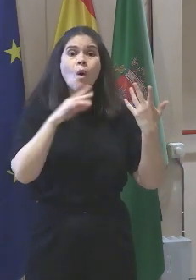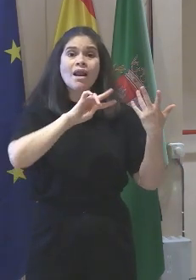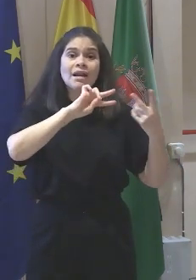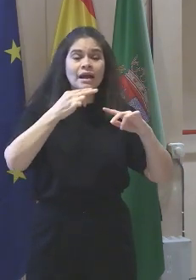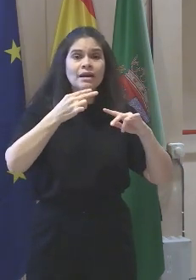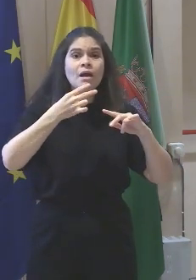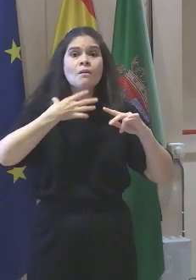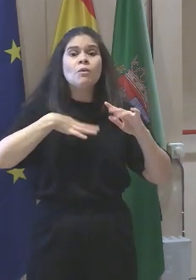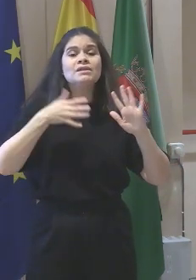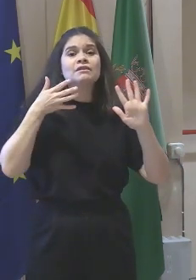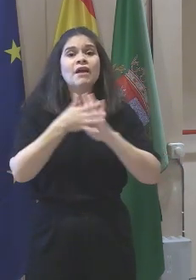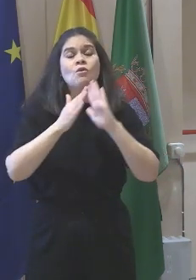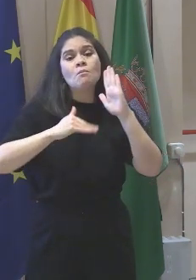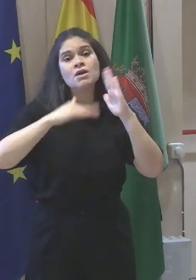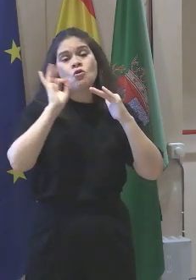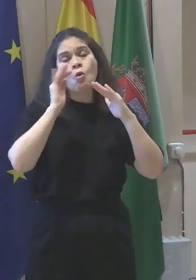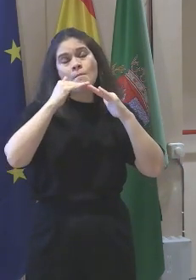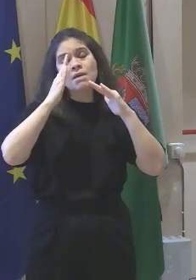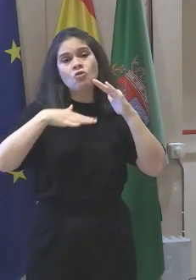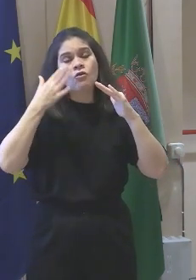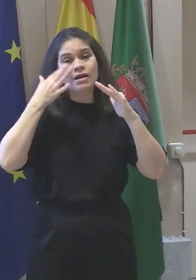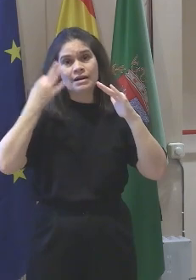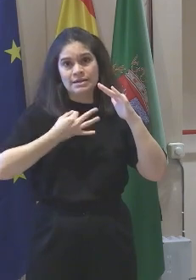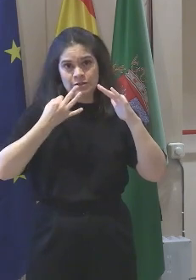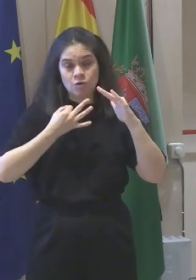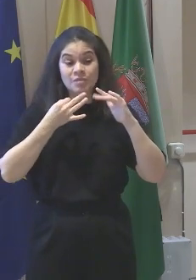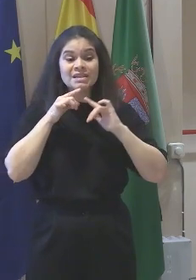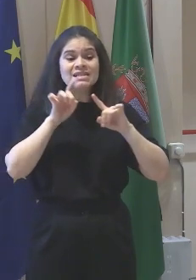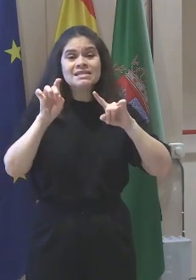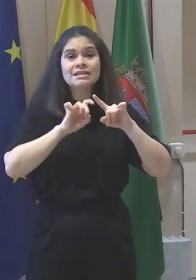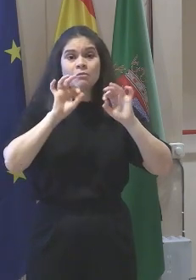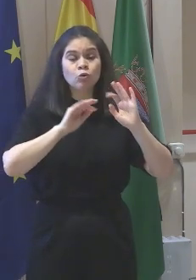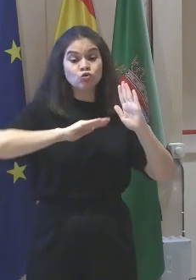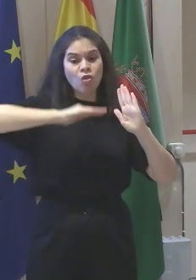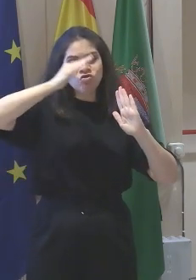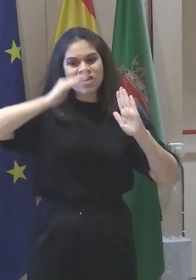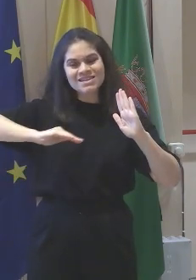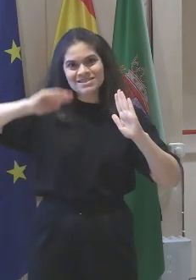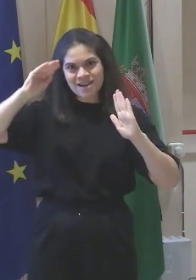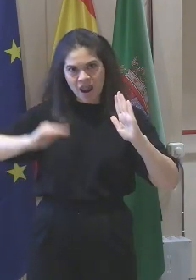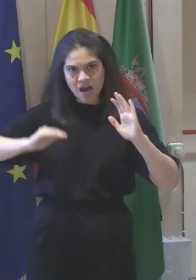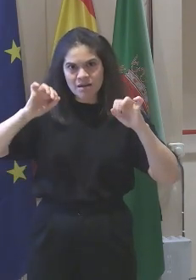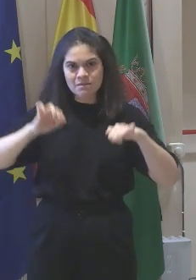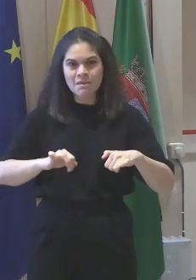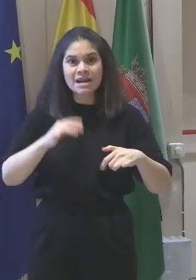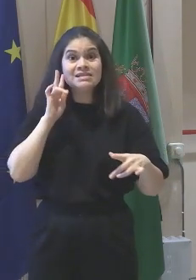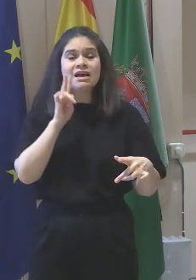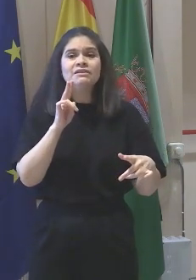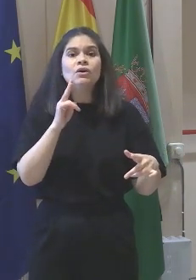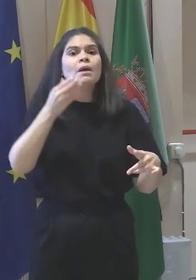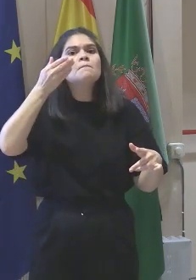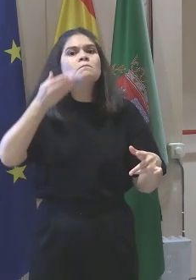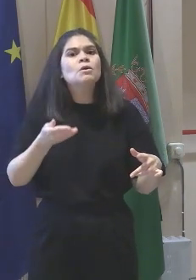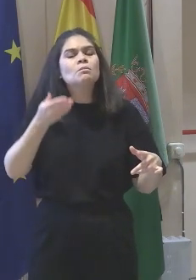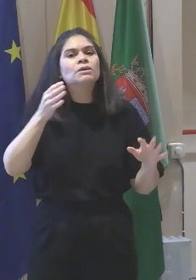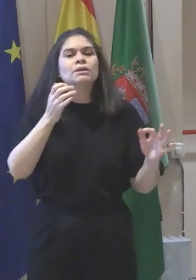o menor riesgo. Y este tipo de escalas, de score genéticos, pues se ha visto que tiene un papel muy importante,